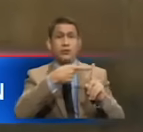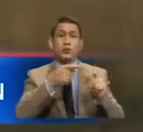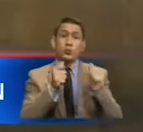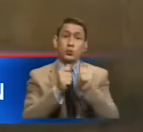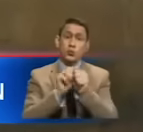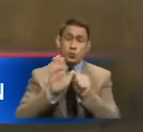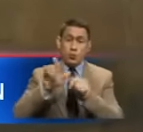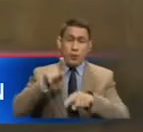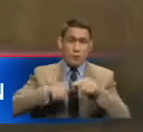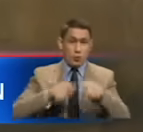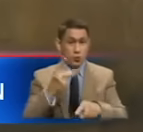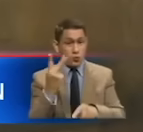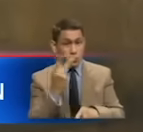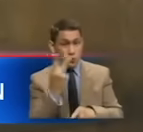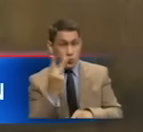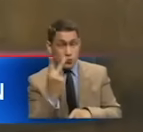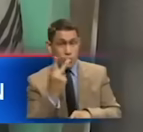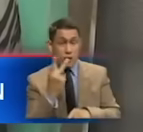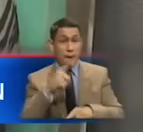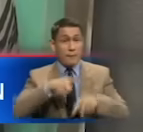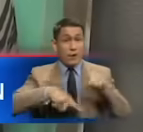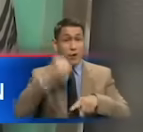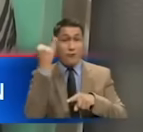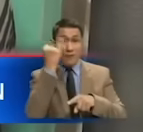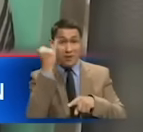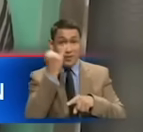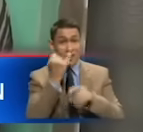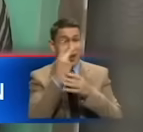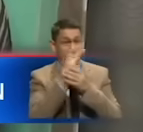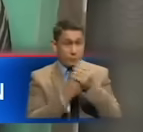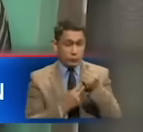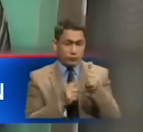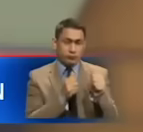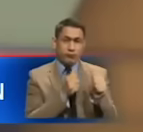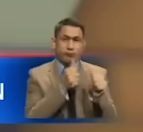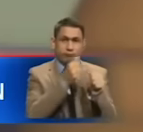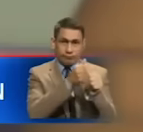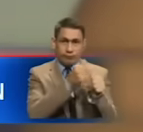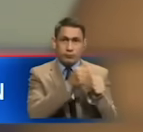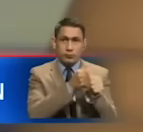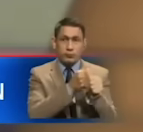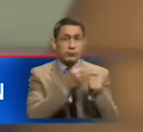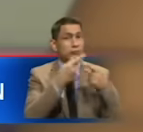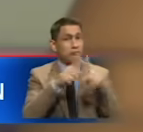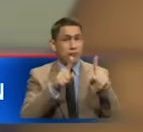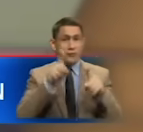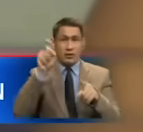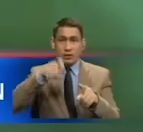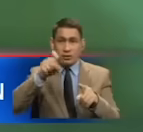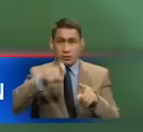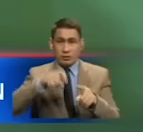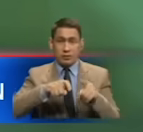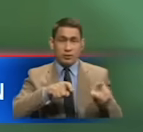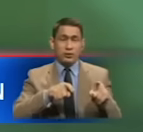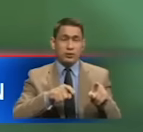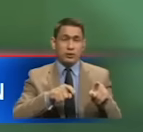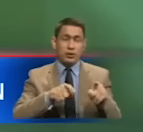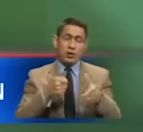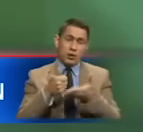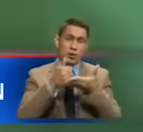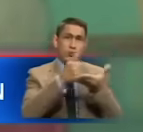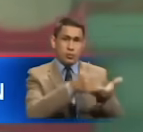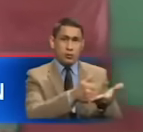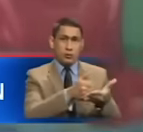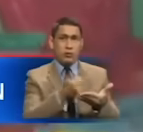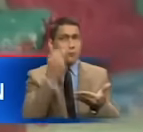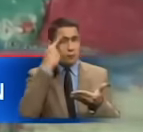Esas batallas que con fe durante 5 años se han podido lidiar, pero que necesitan un nuevo corazón para continuar y un ambiente